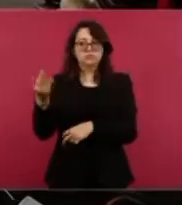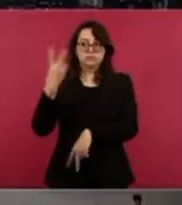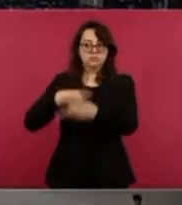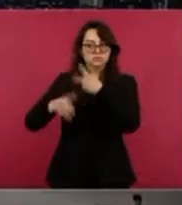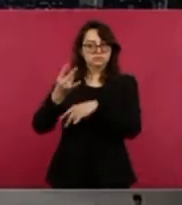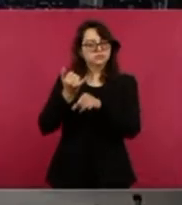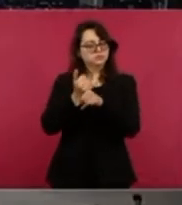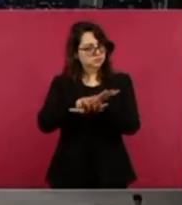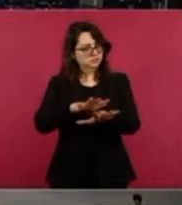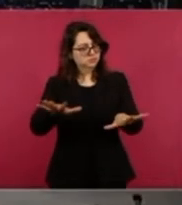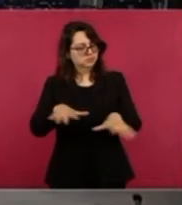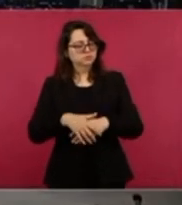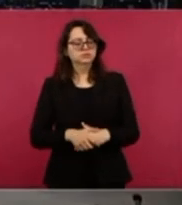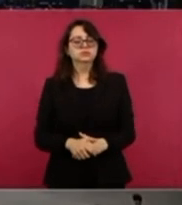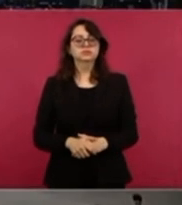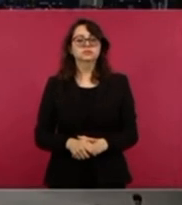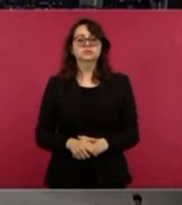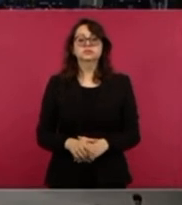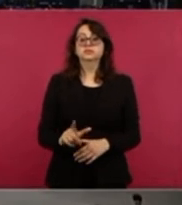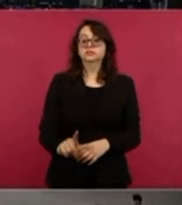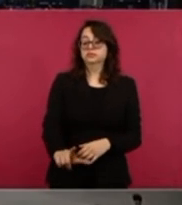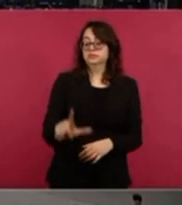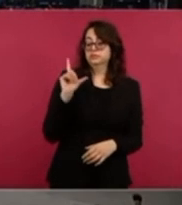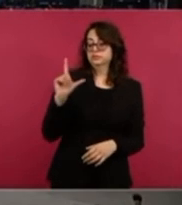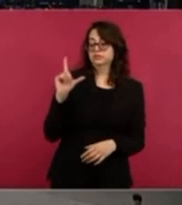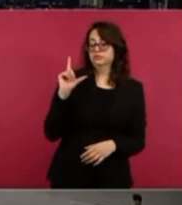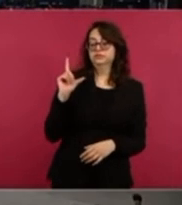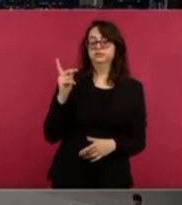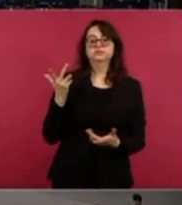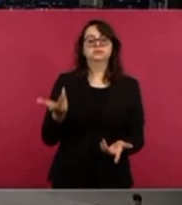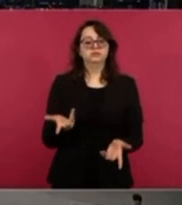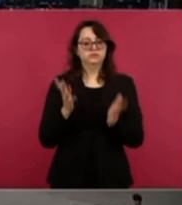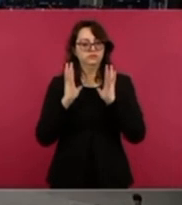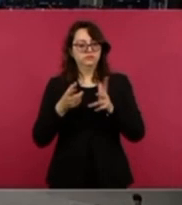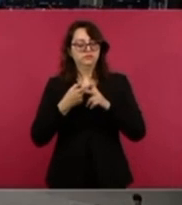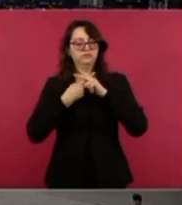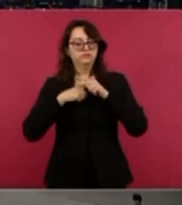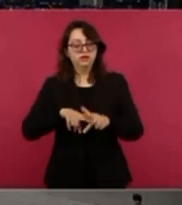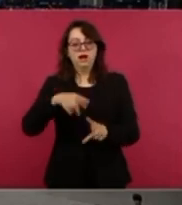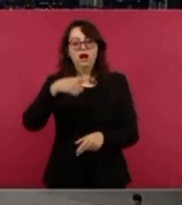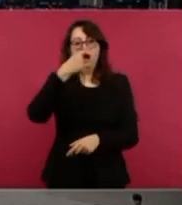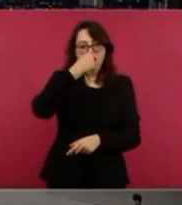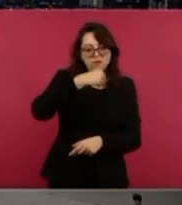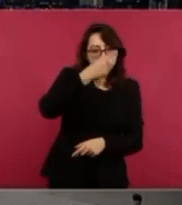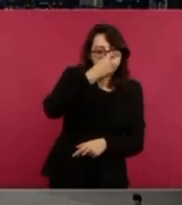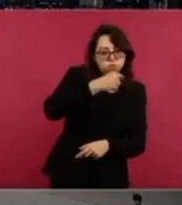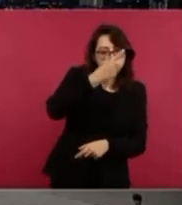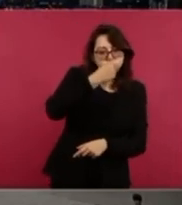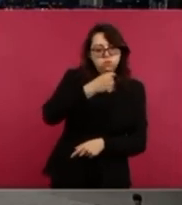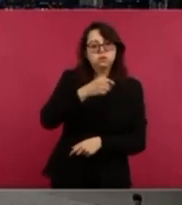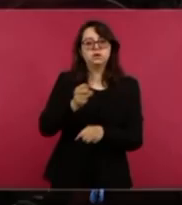Dio inicio la jornada de vacunación influenza COVID, ahora se conjuntan estas dos